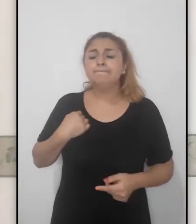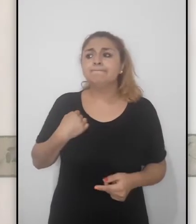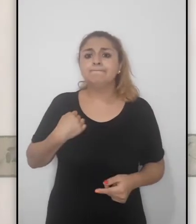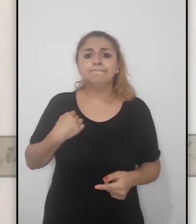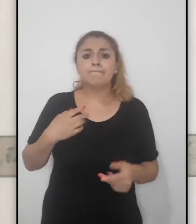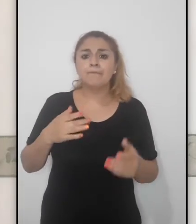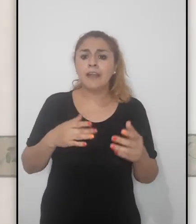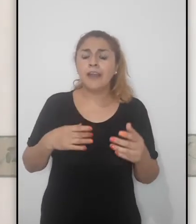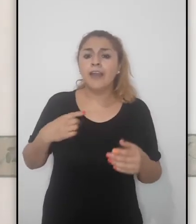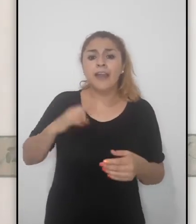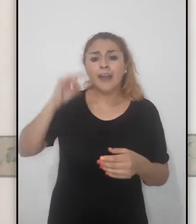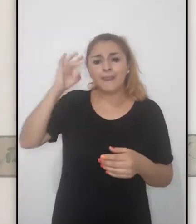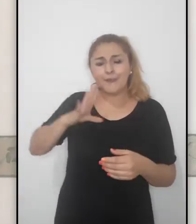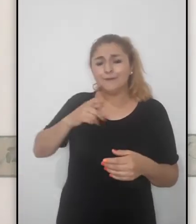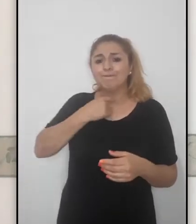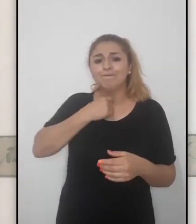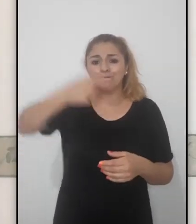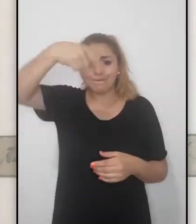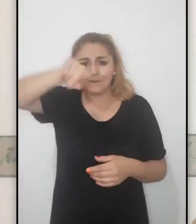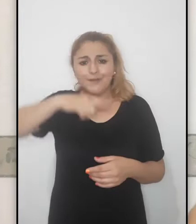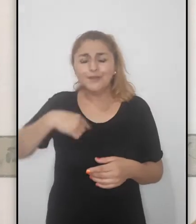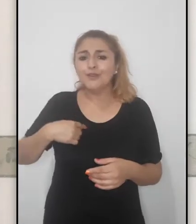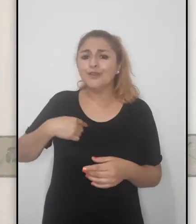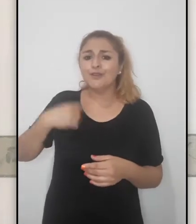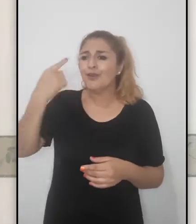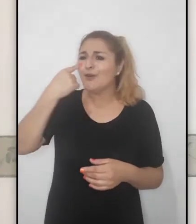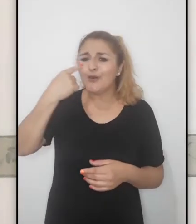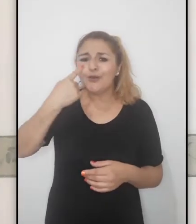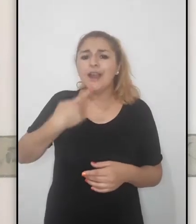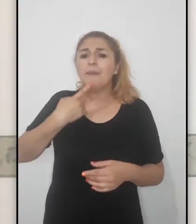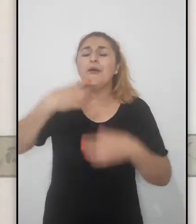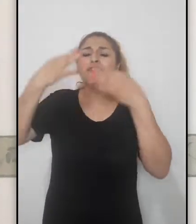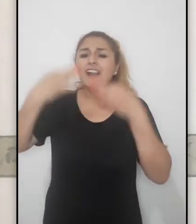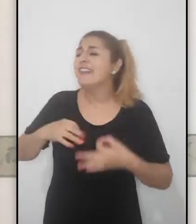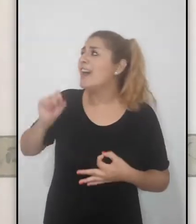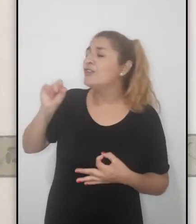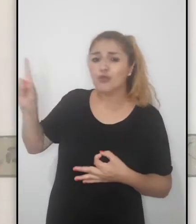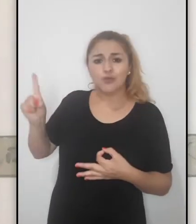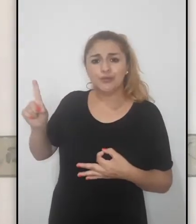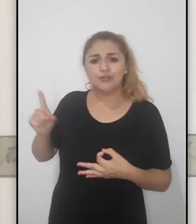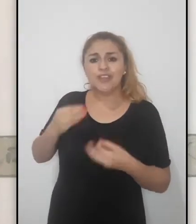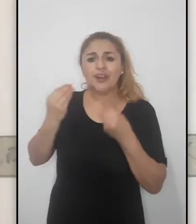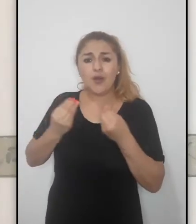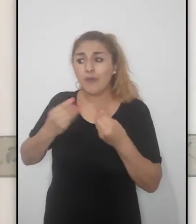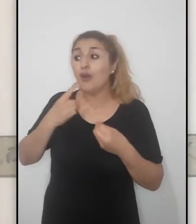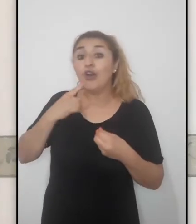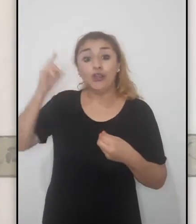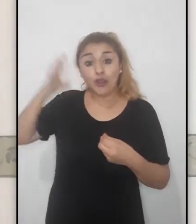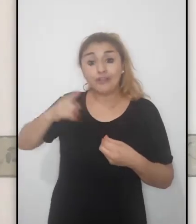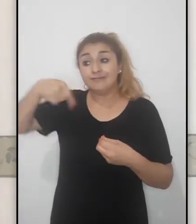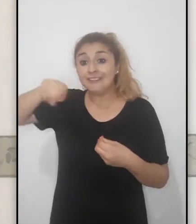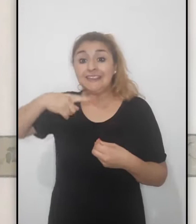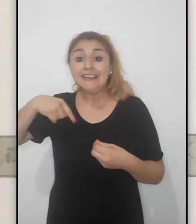modifique su posición y te arrepientas no hay te posiciones en la verdad dejes de equivocarte